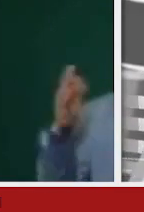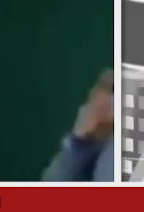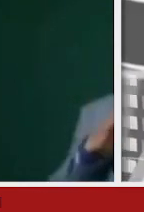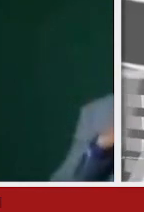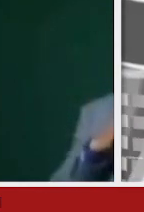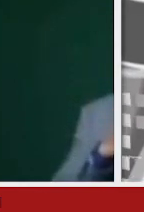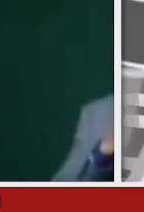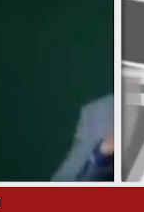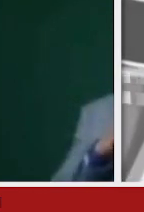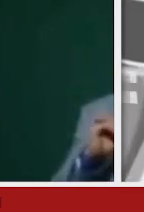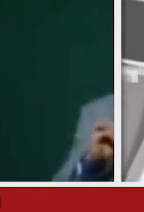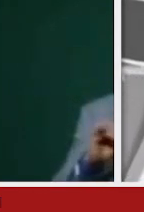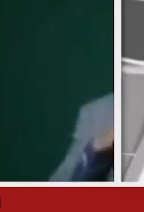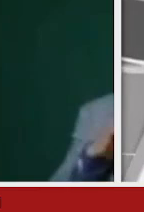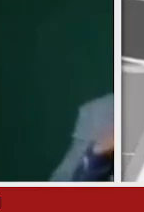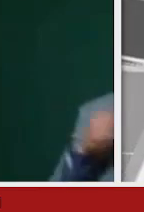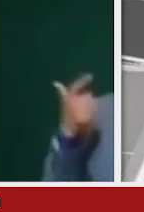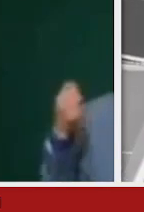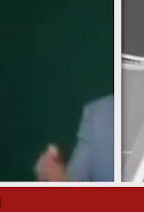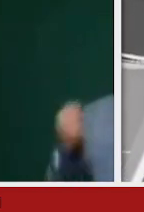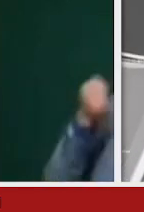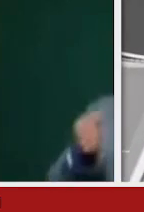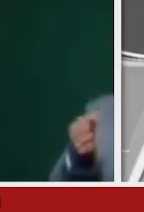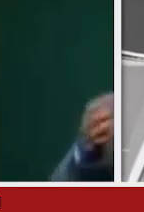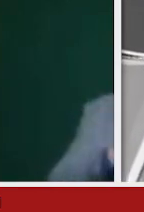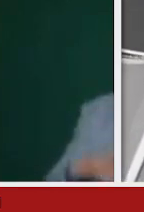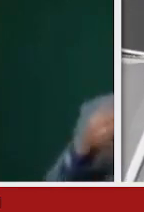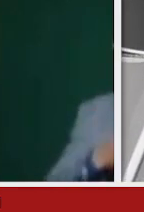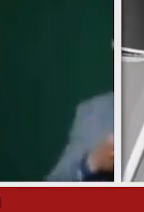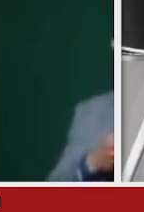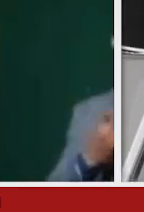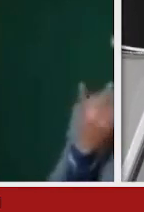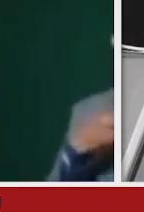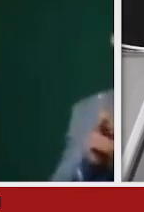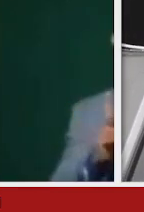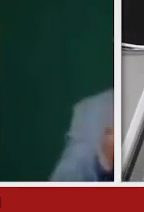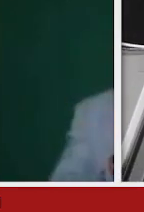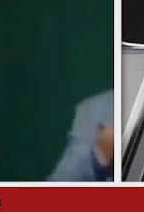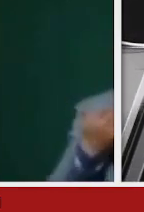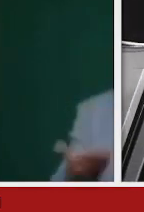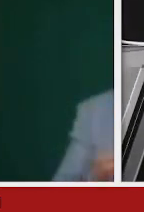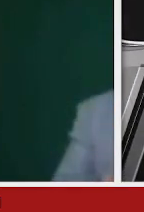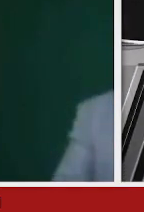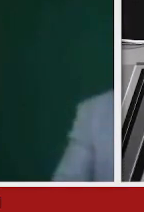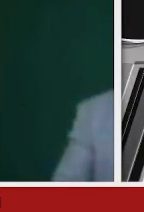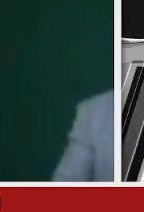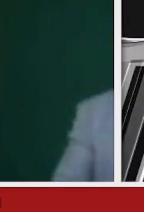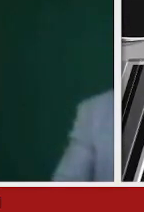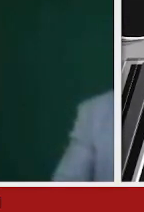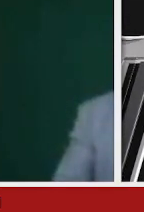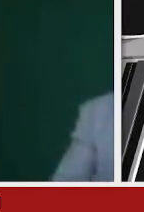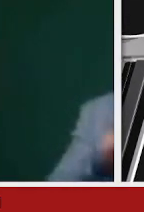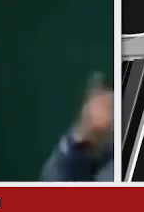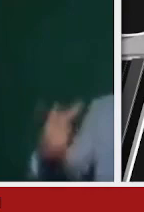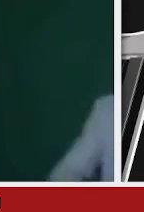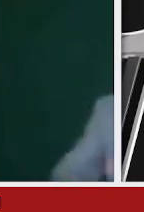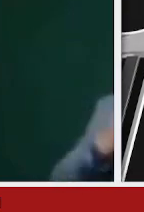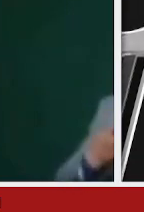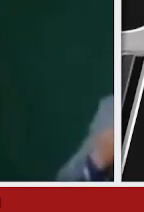si se ejerció un presupuesto entonces ahora que me preguntas